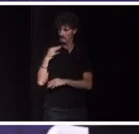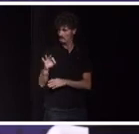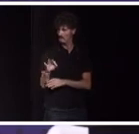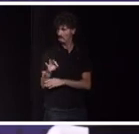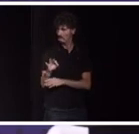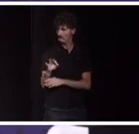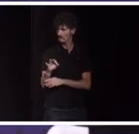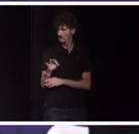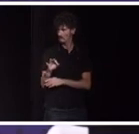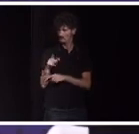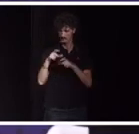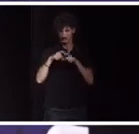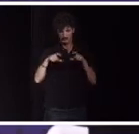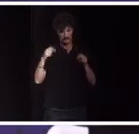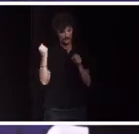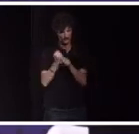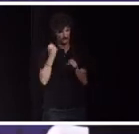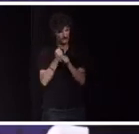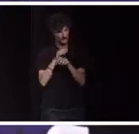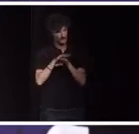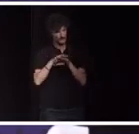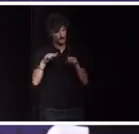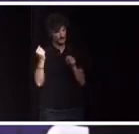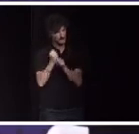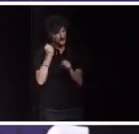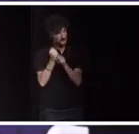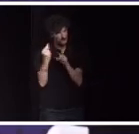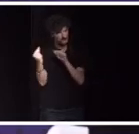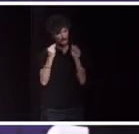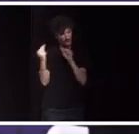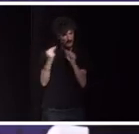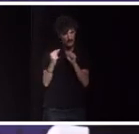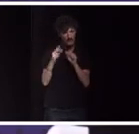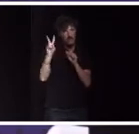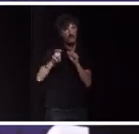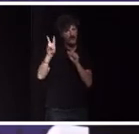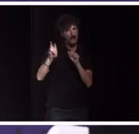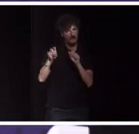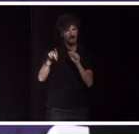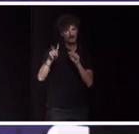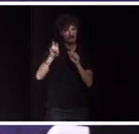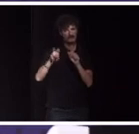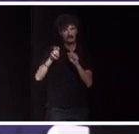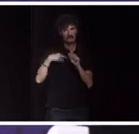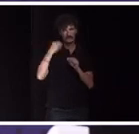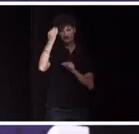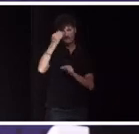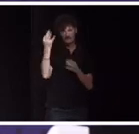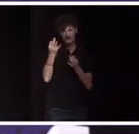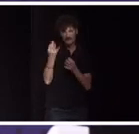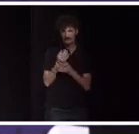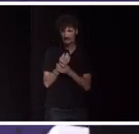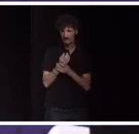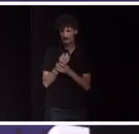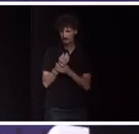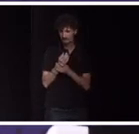después de una mesa de trabajo que hemos tenido esta mañana, que ha sido para mí muy útil y que creo que